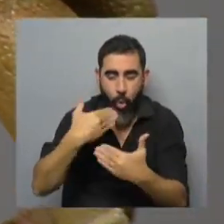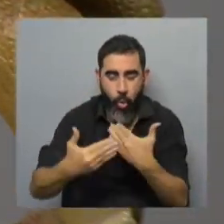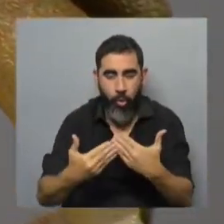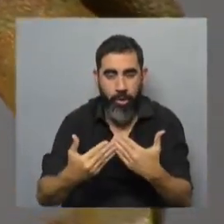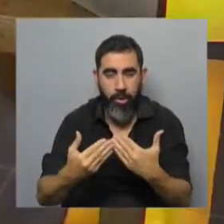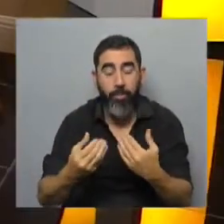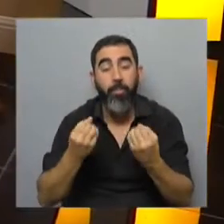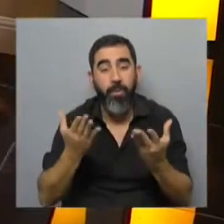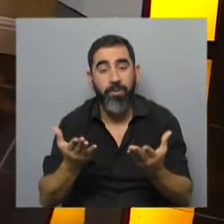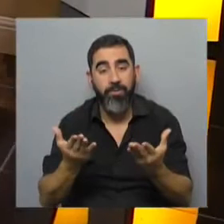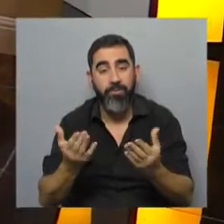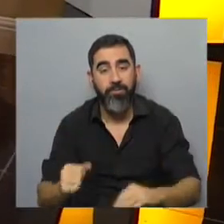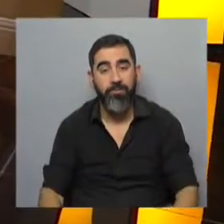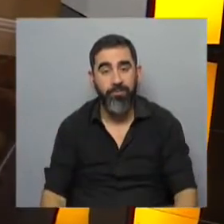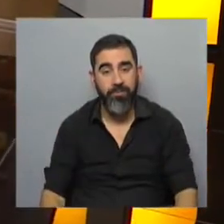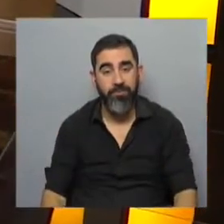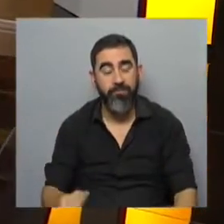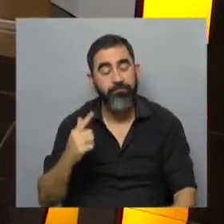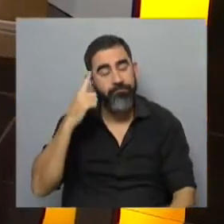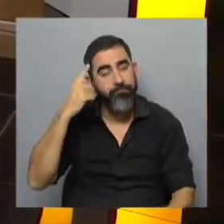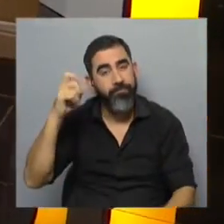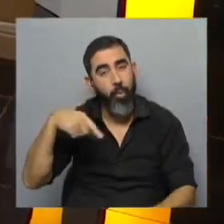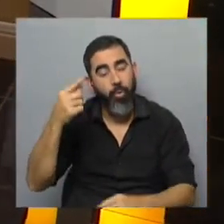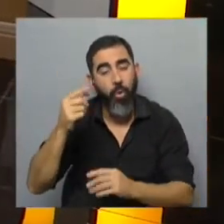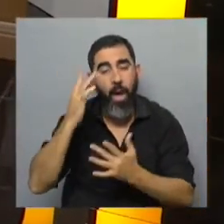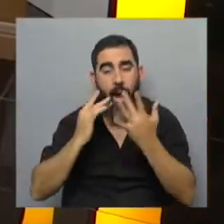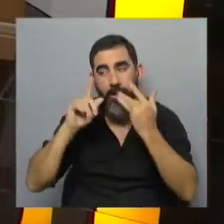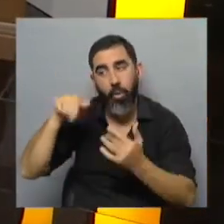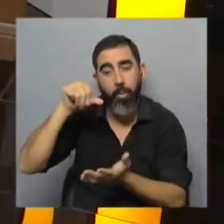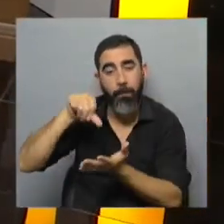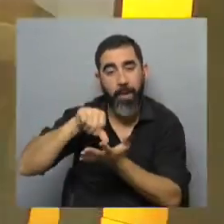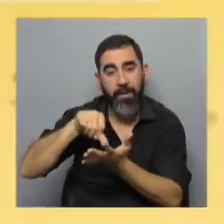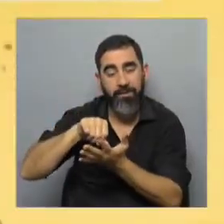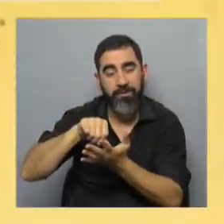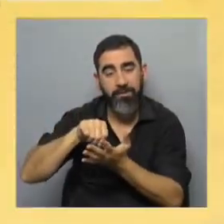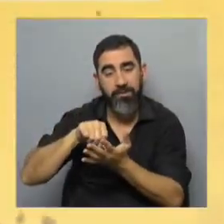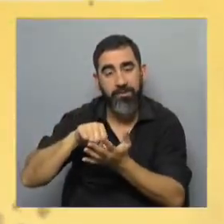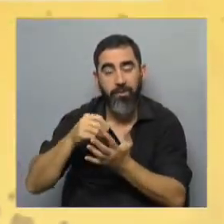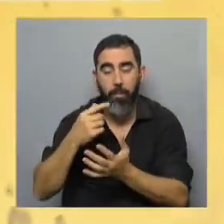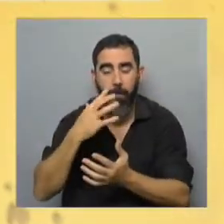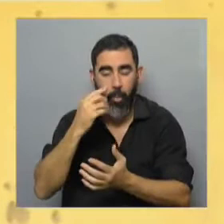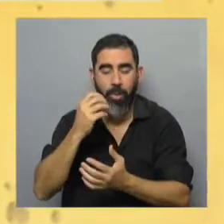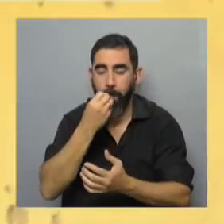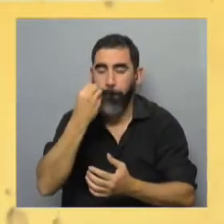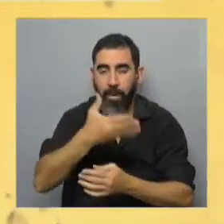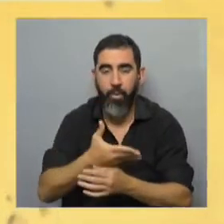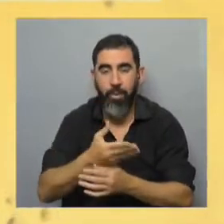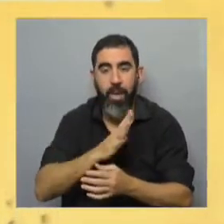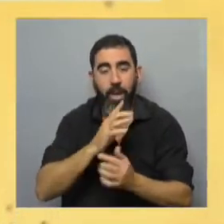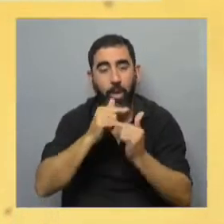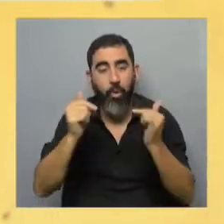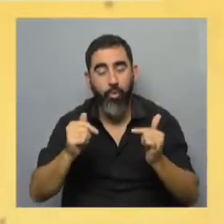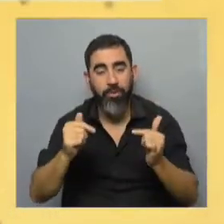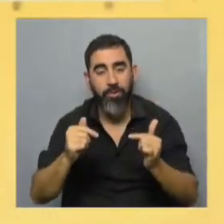baso, me inspiro en otros paleoartistas de otros países, noto mejora y veo un montón de cosas que de